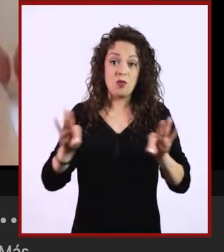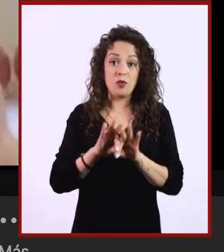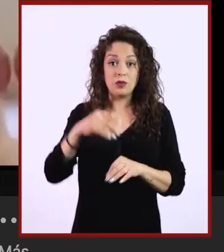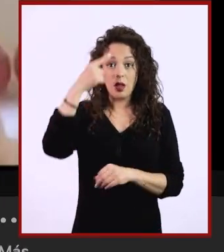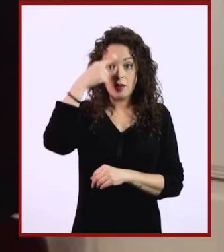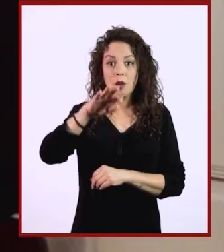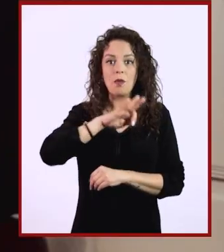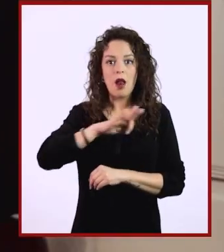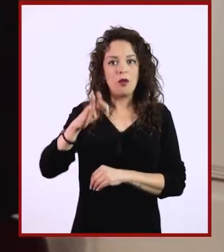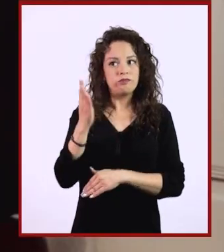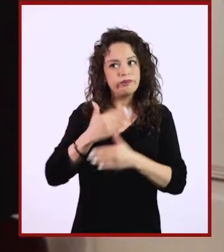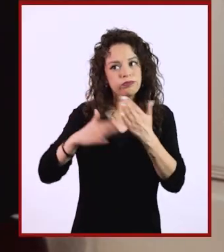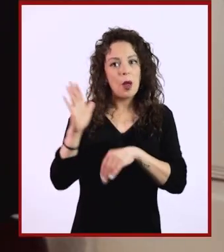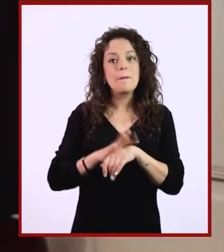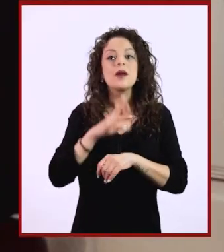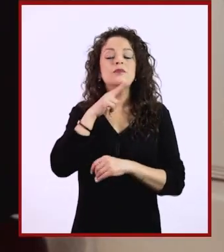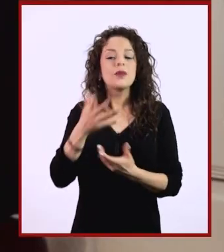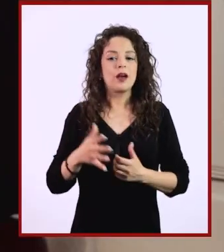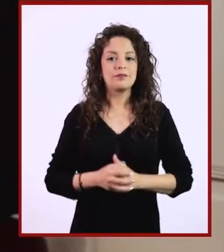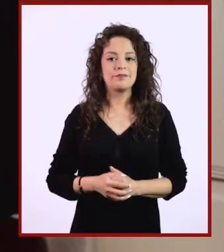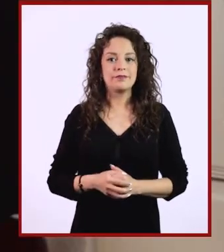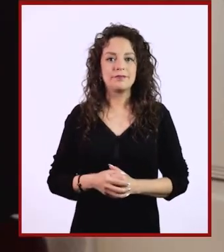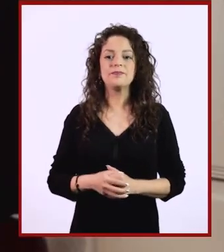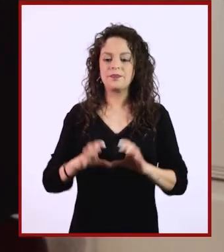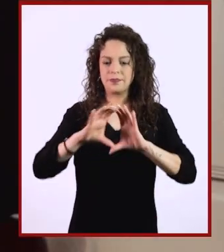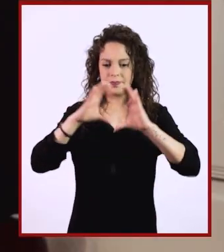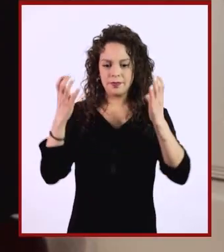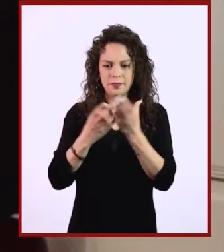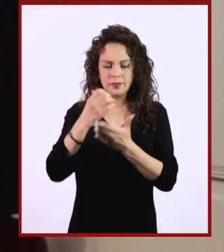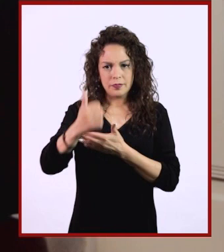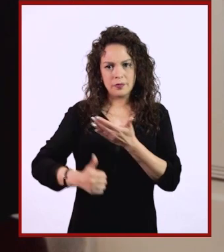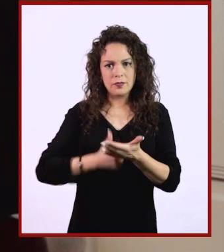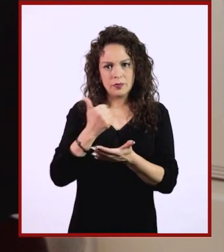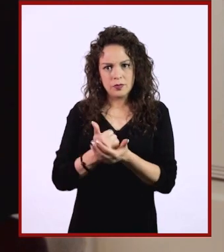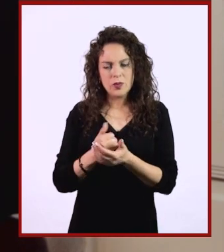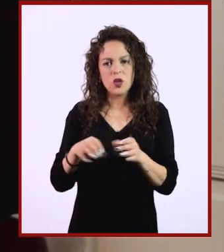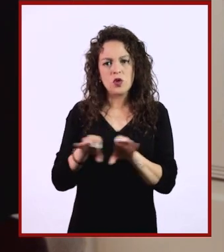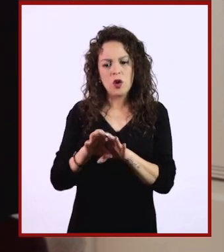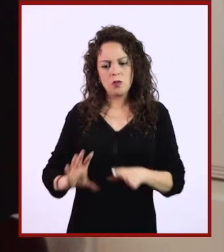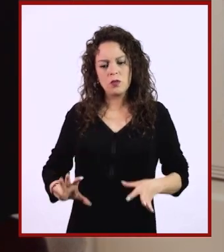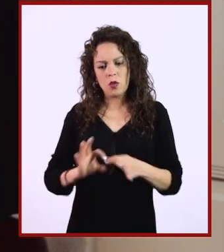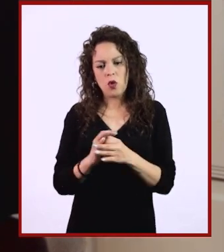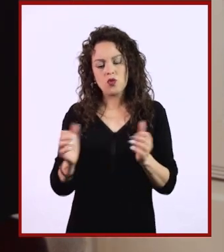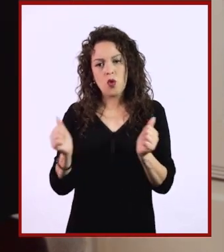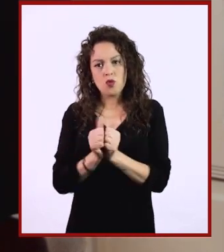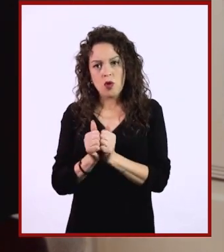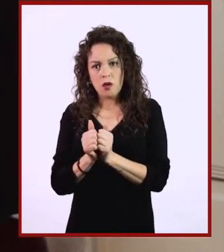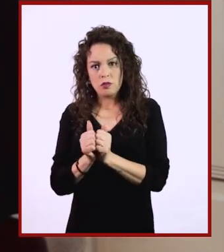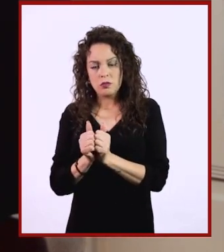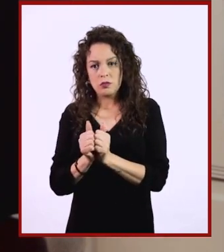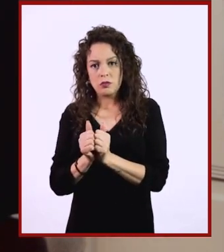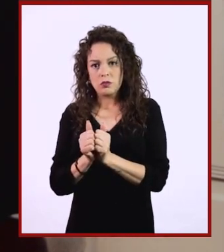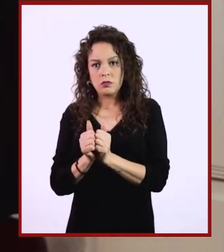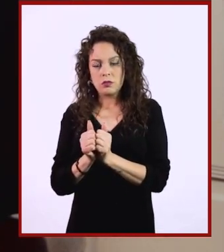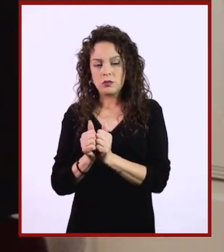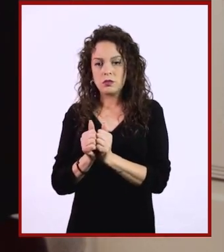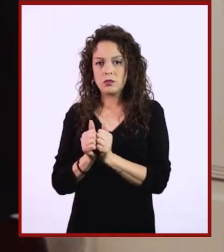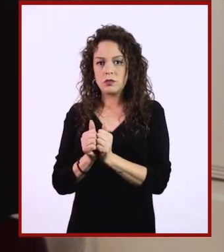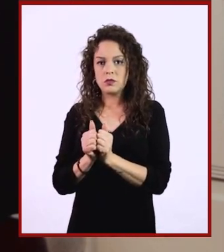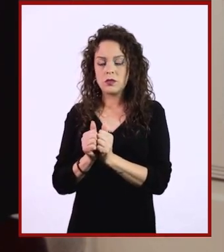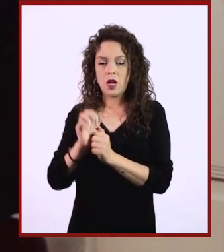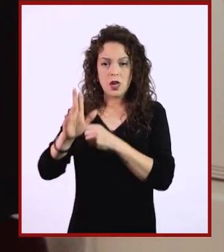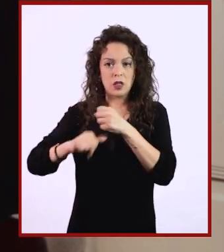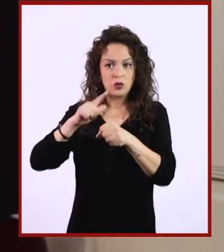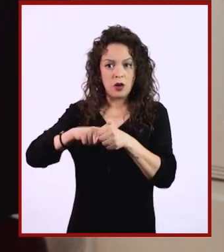como mayor, ¿no? ¿Cómo se relaciona la ciudadanía global con la ciudadanía nacional? ¿Existen contradicciones? ¿Qué se hace